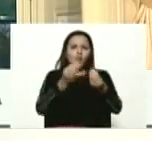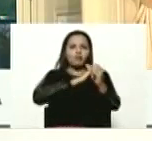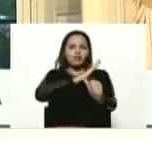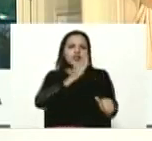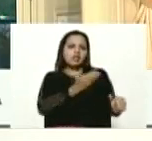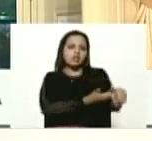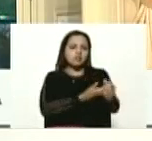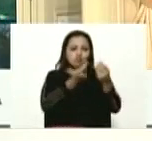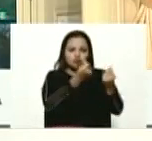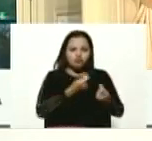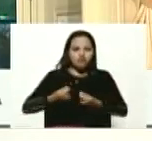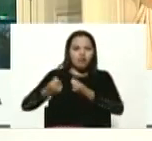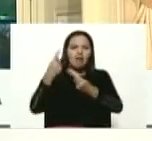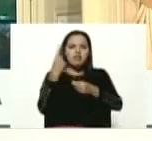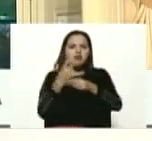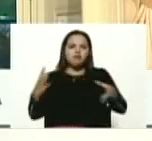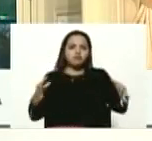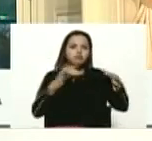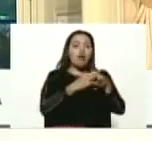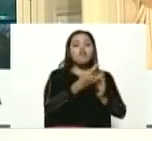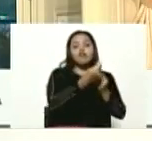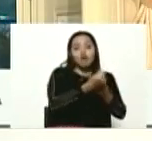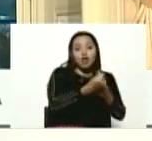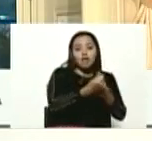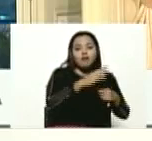Y tenemos que combinar la moneda, el bolívar,